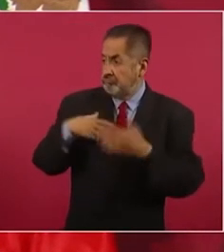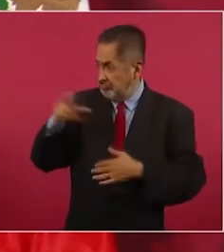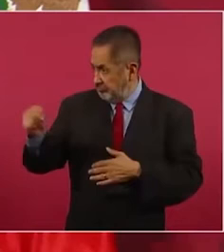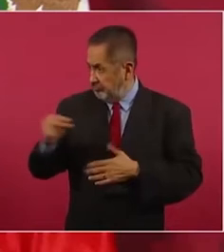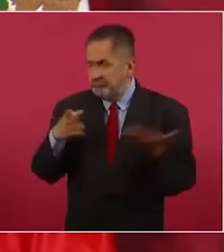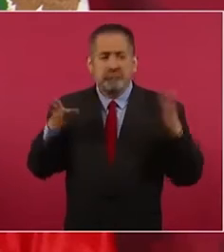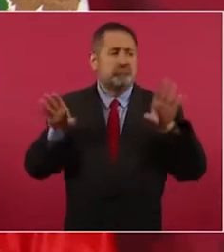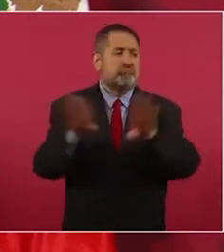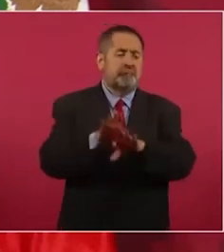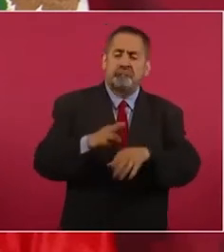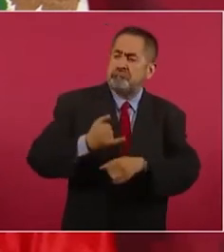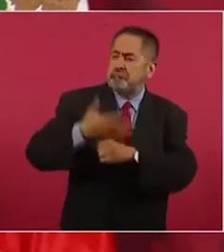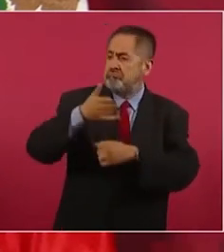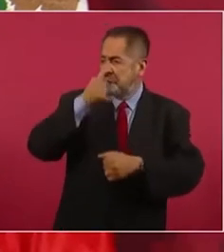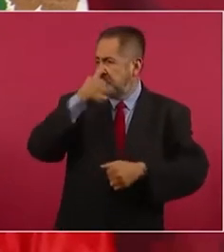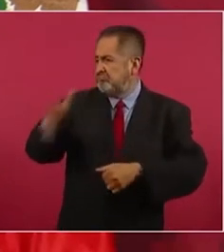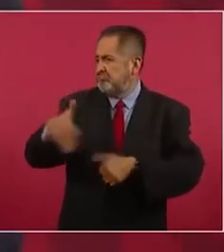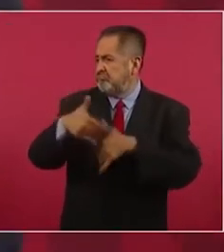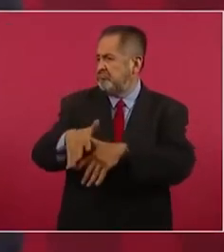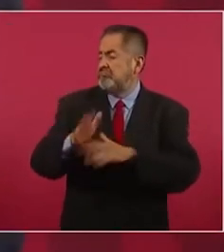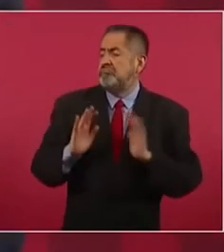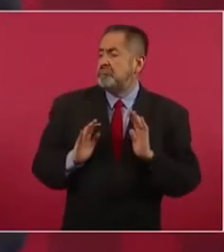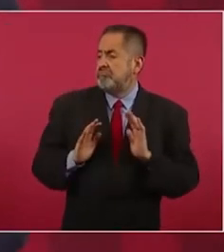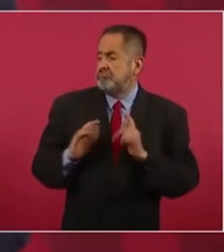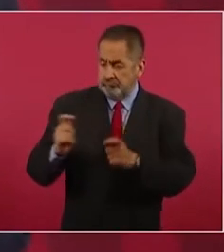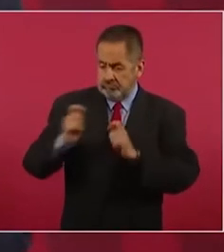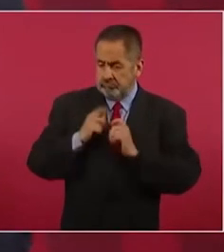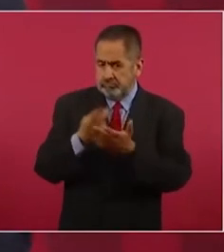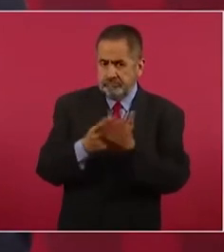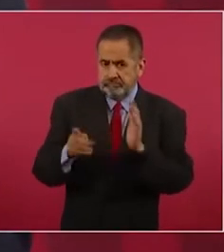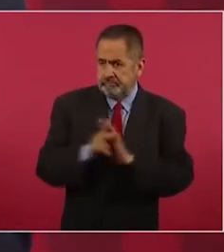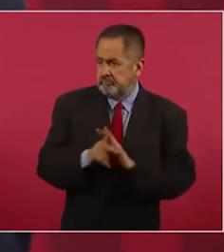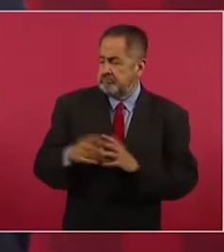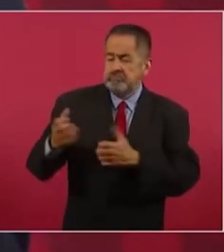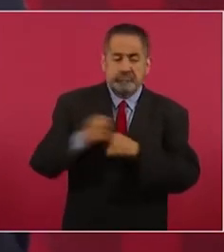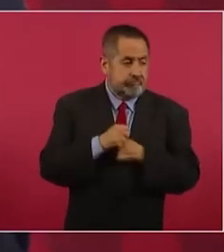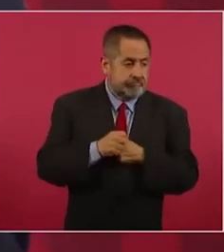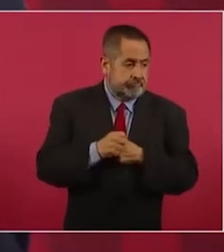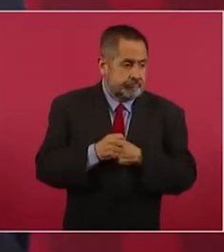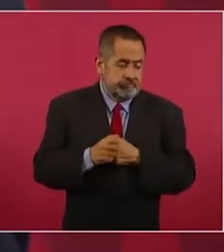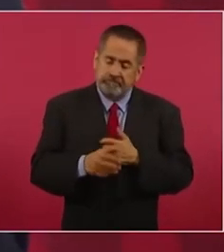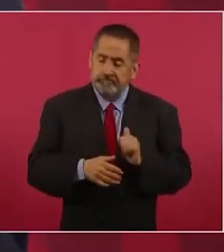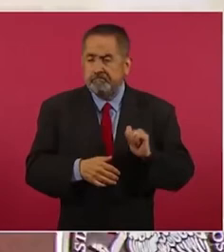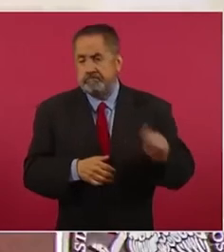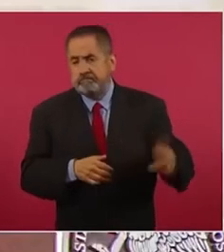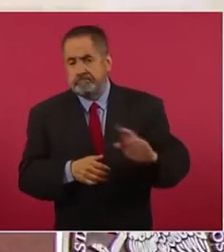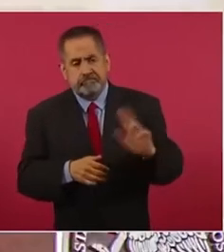o a mí me tienen que dar las plazas. Pues tómala,